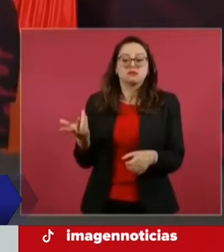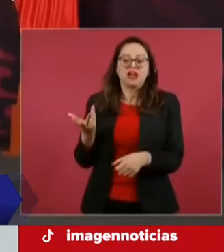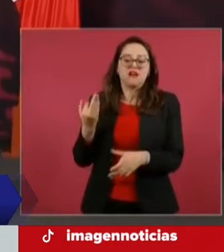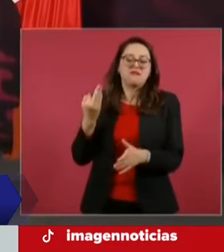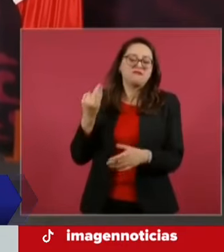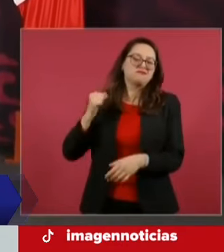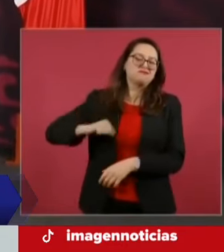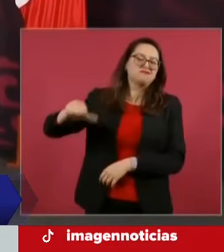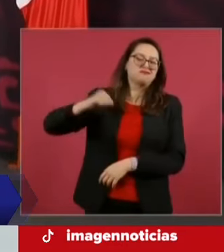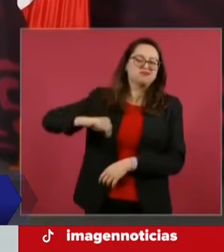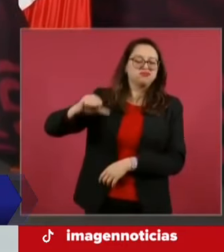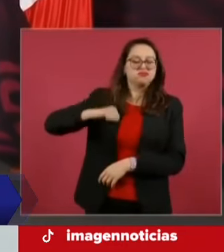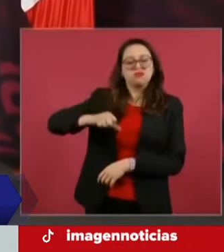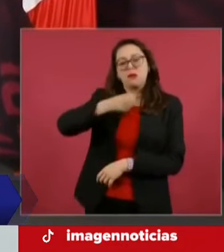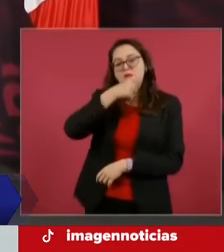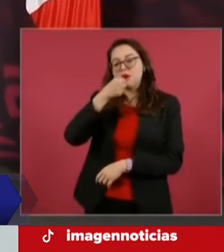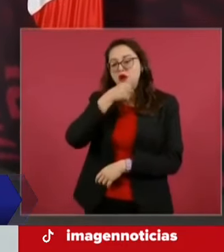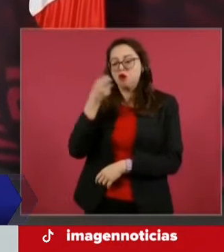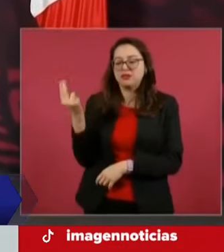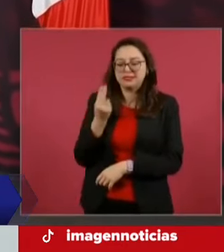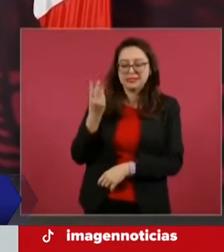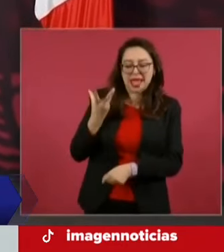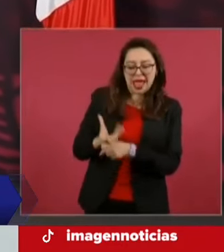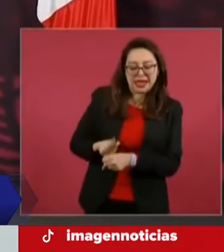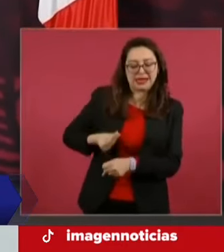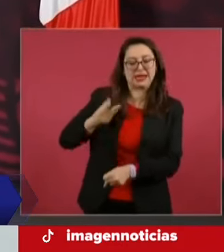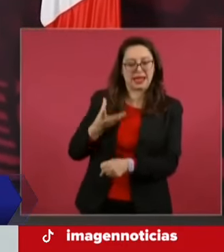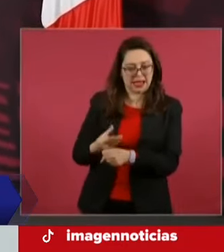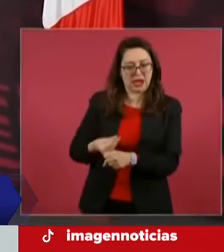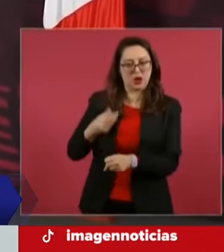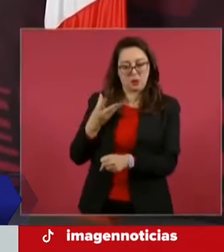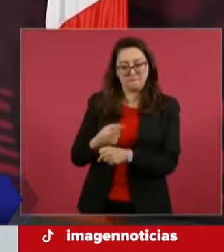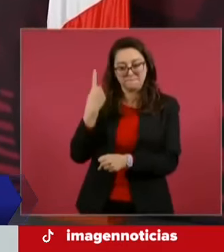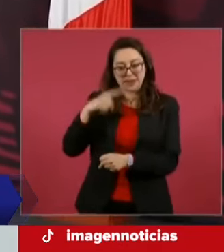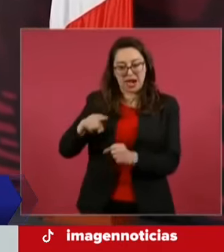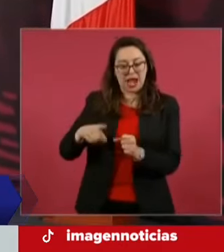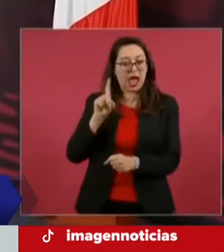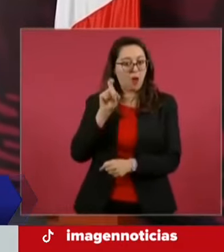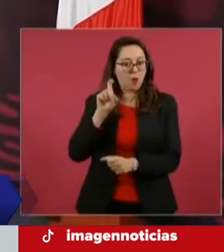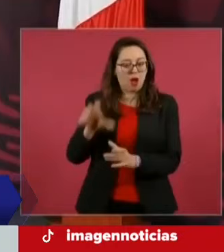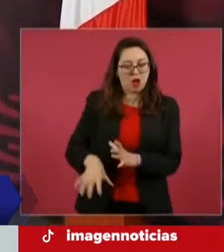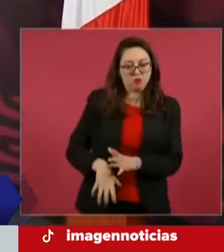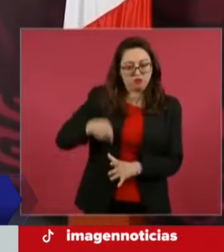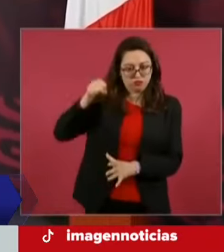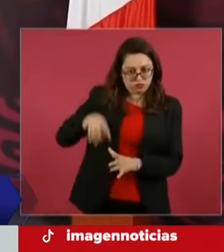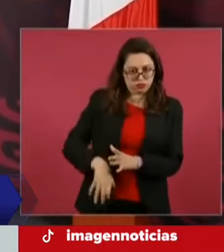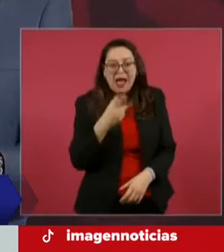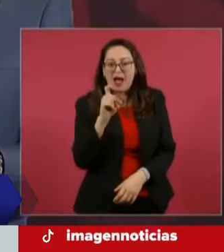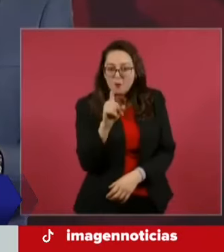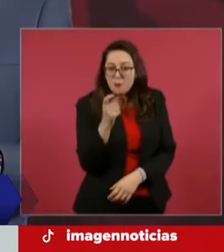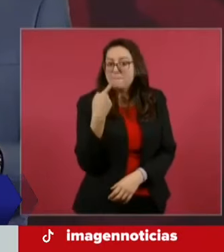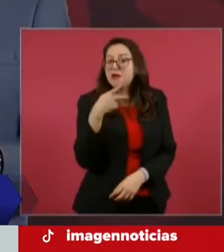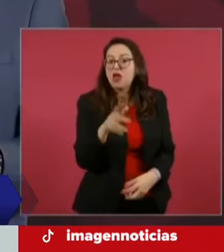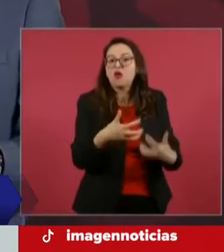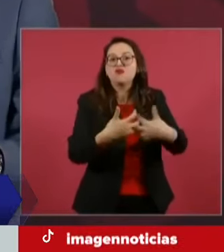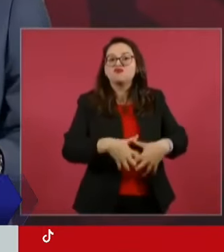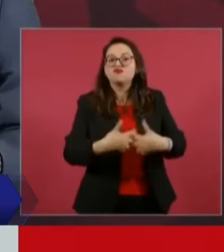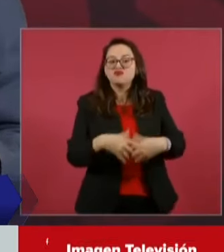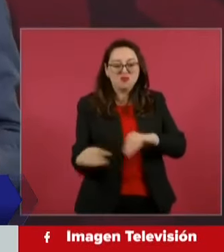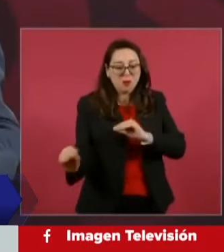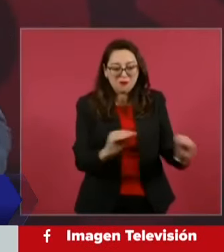requieren atención para extraer agua. Pero